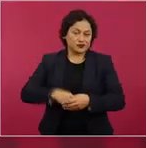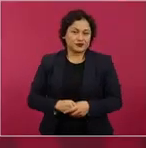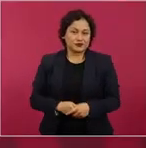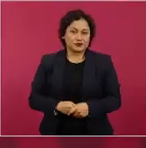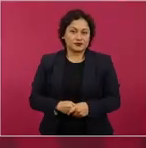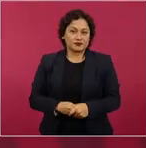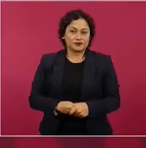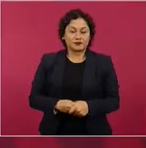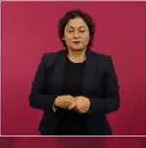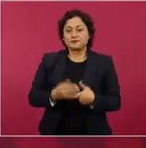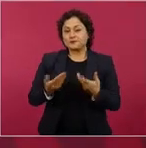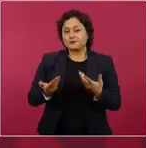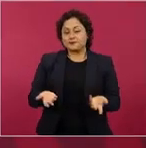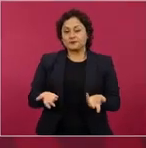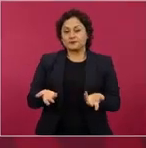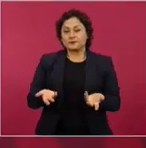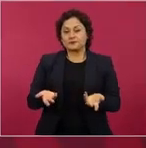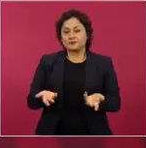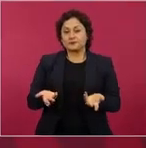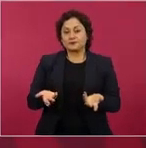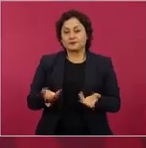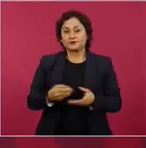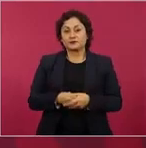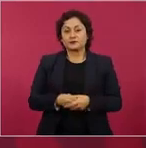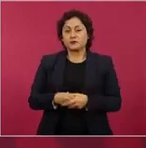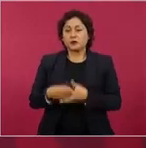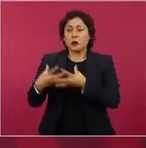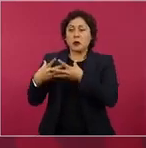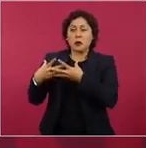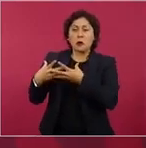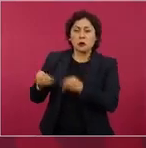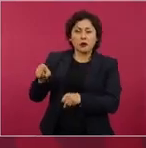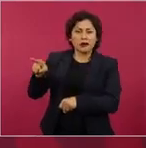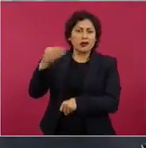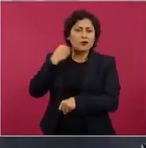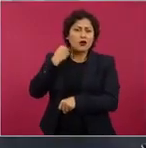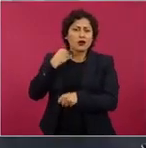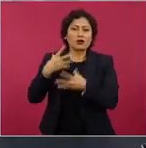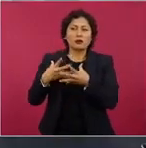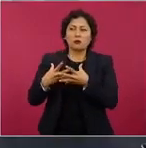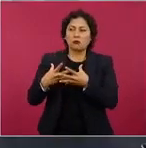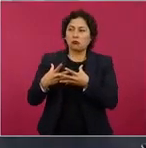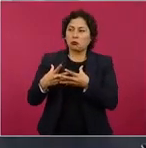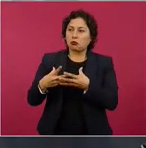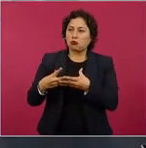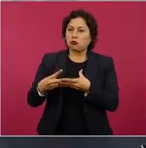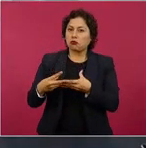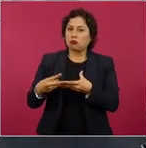Y yo no volví a saber nada de él, ni